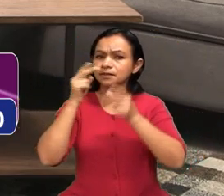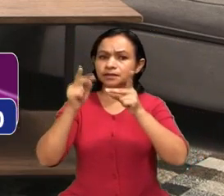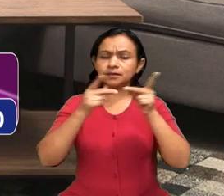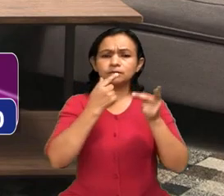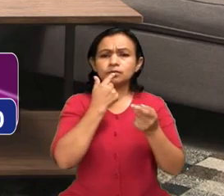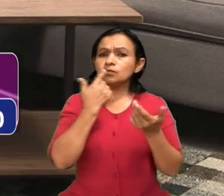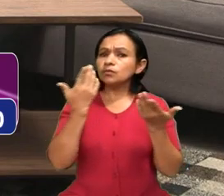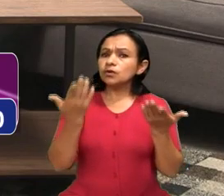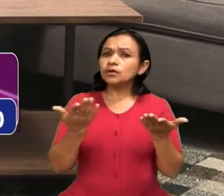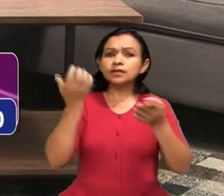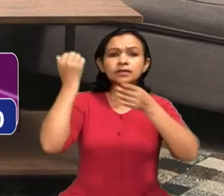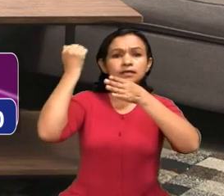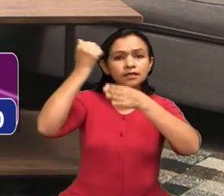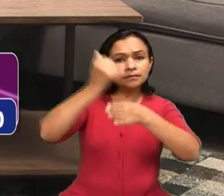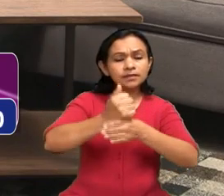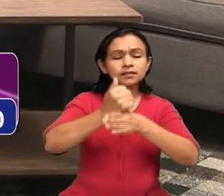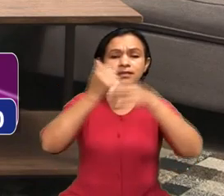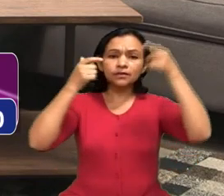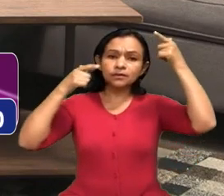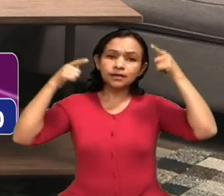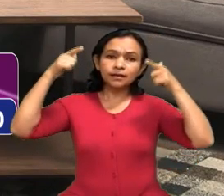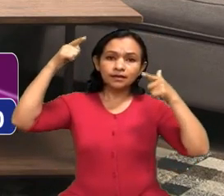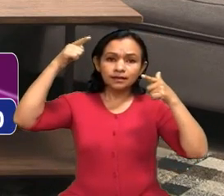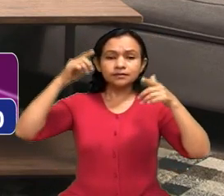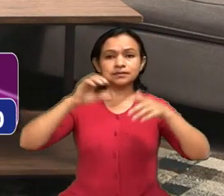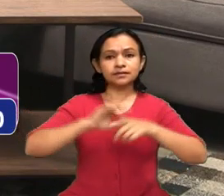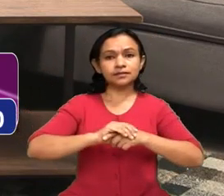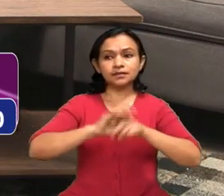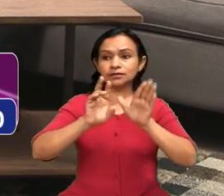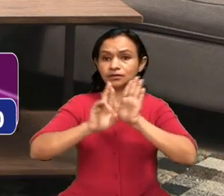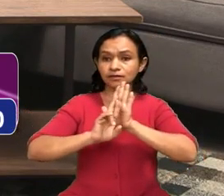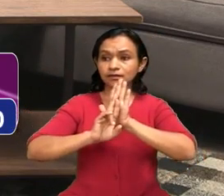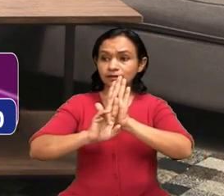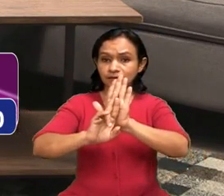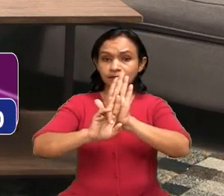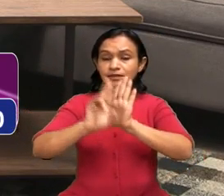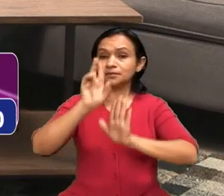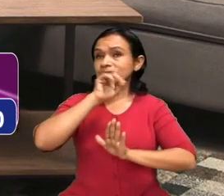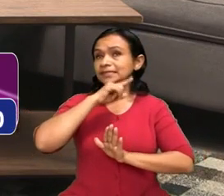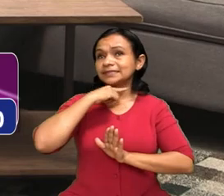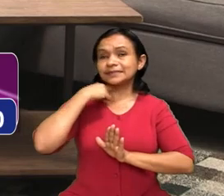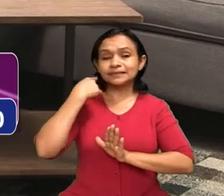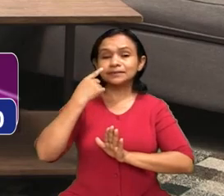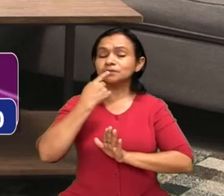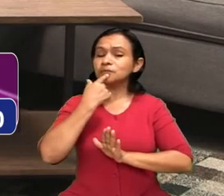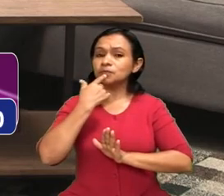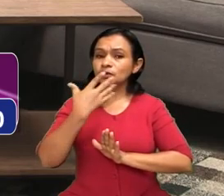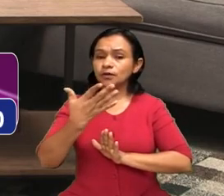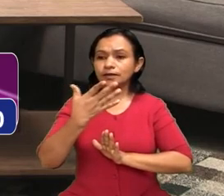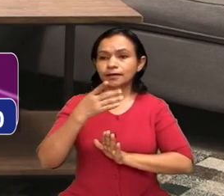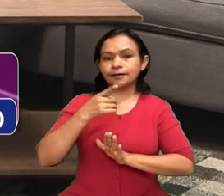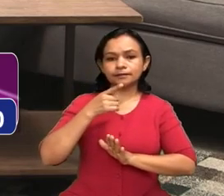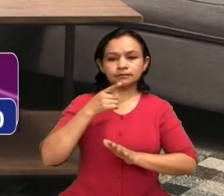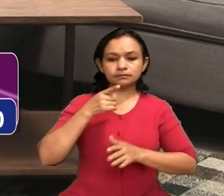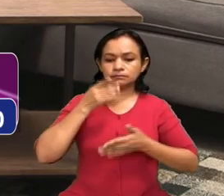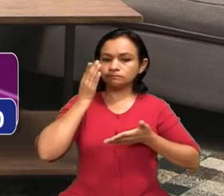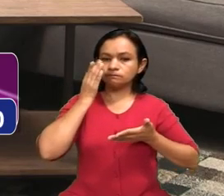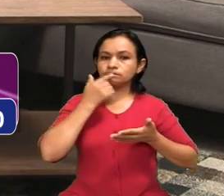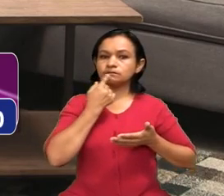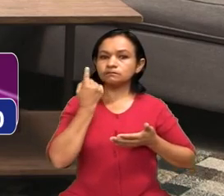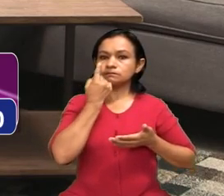mataron a Sandino? La respuesta es muy clara ahora, a través de la historia. Fue una orden